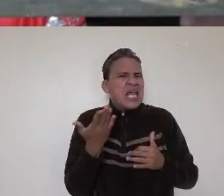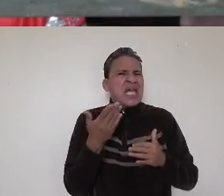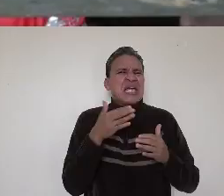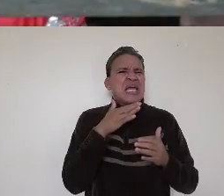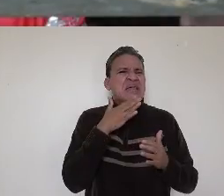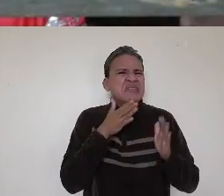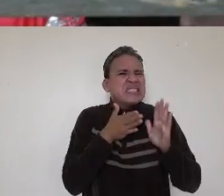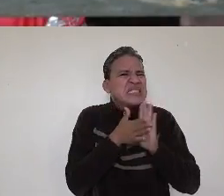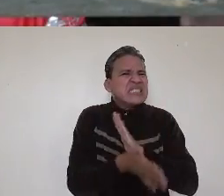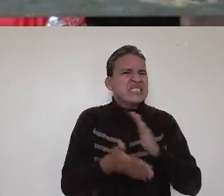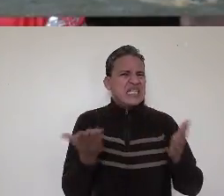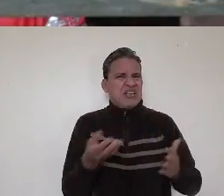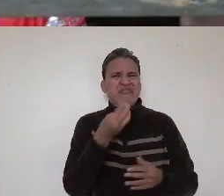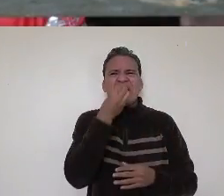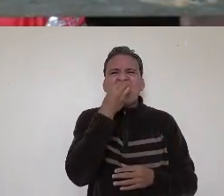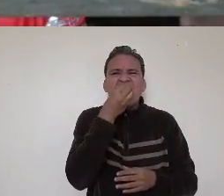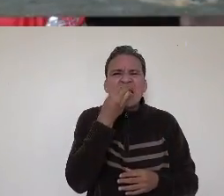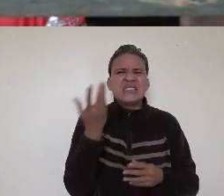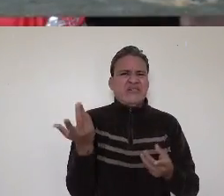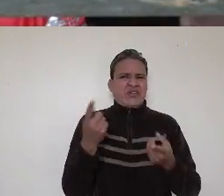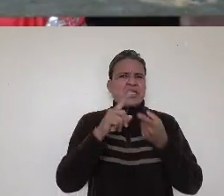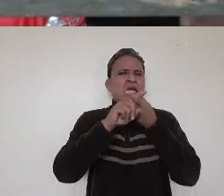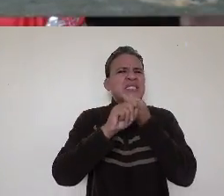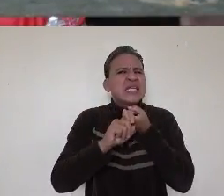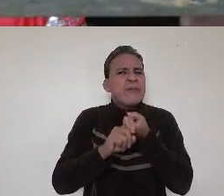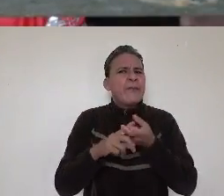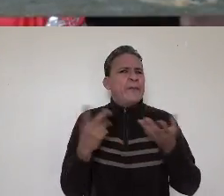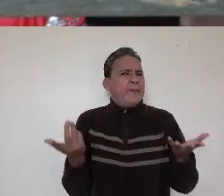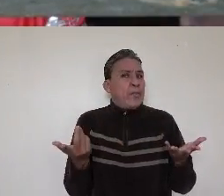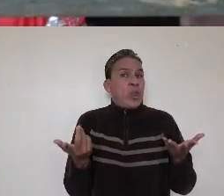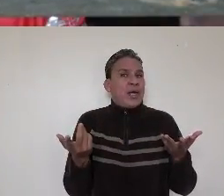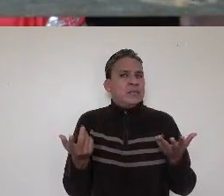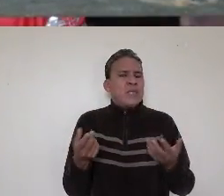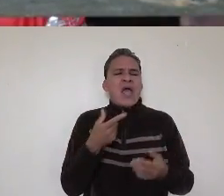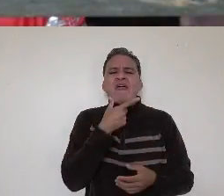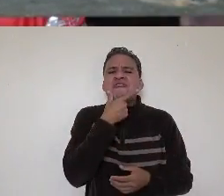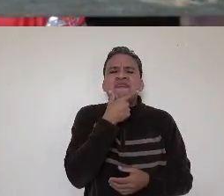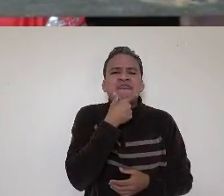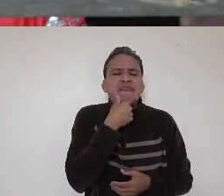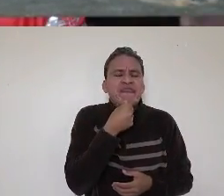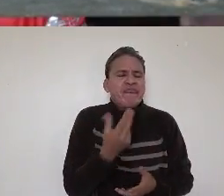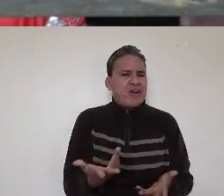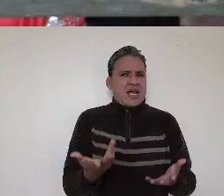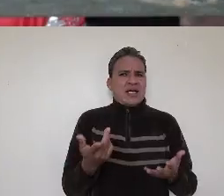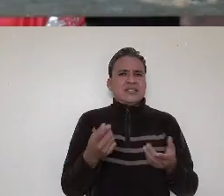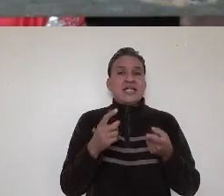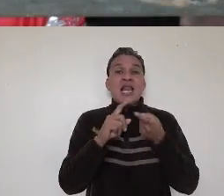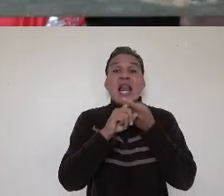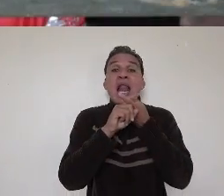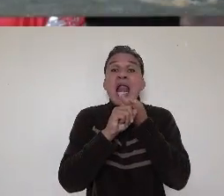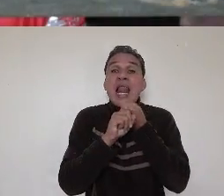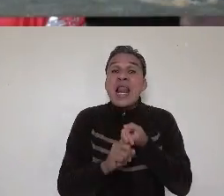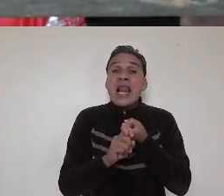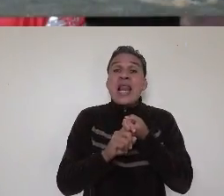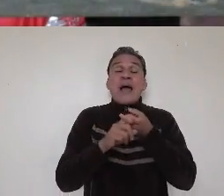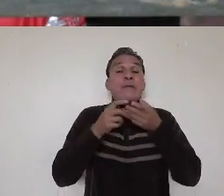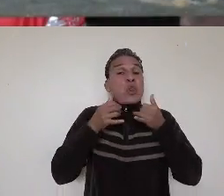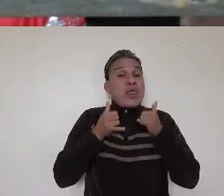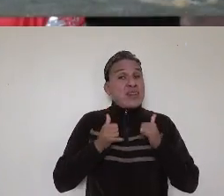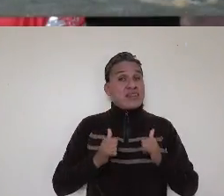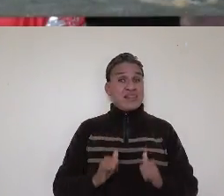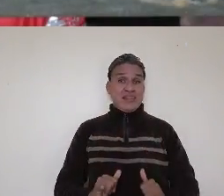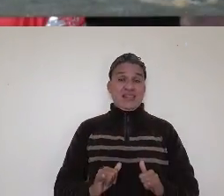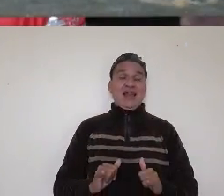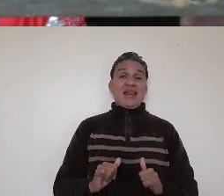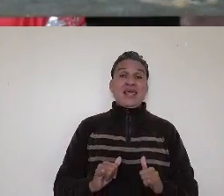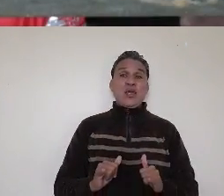ese banquete? ¿Cuál es esa boda? Sencillamente es la boda del Cordero, de lo cual nos va a hablar también el